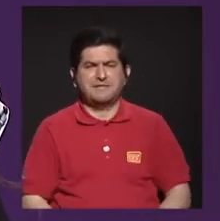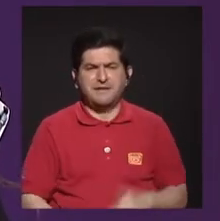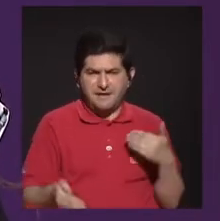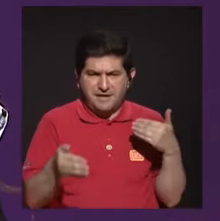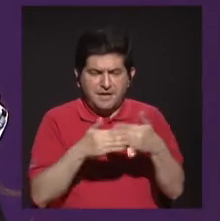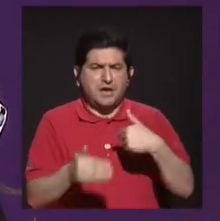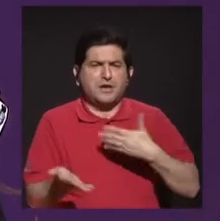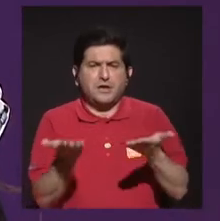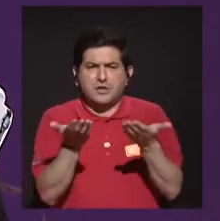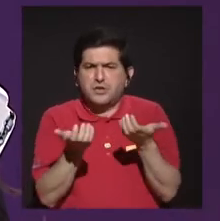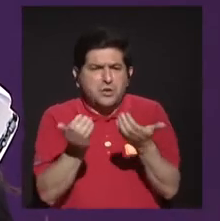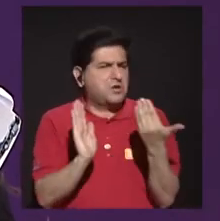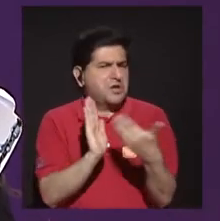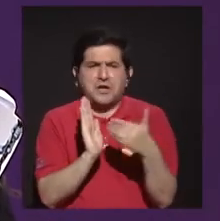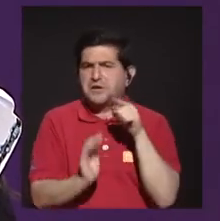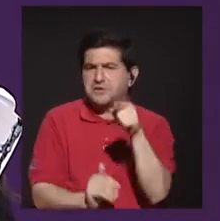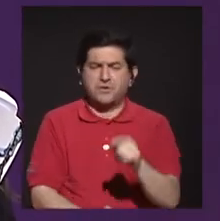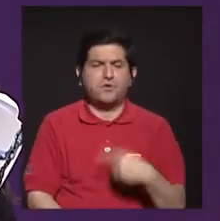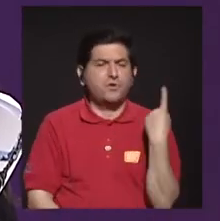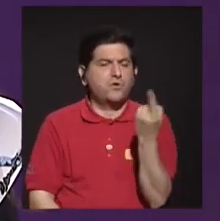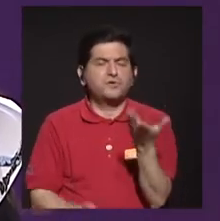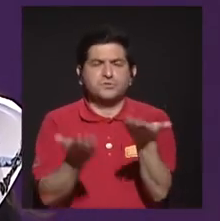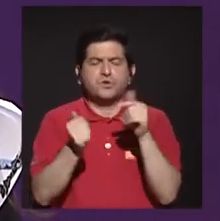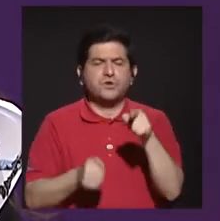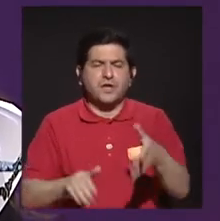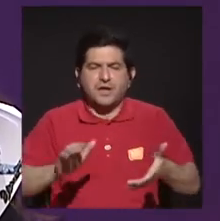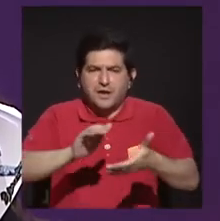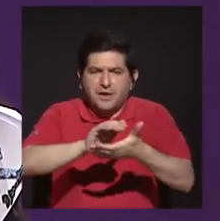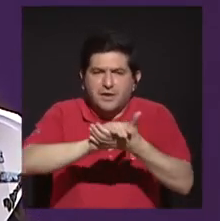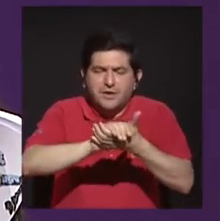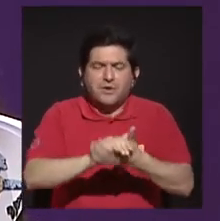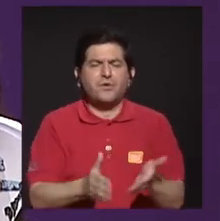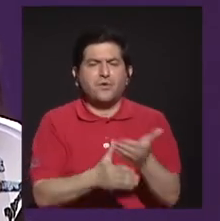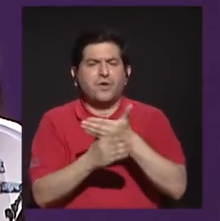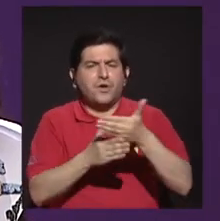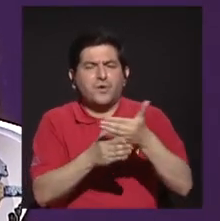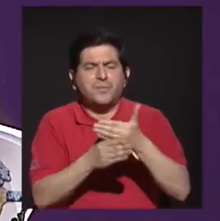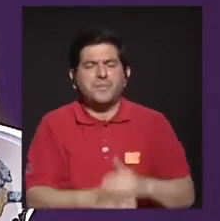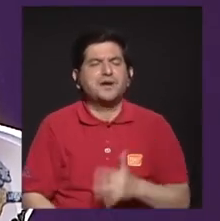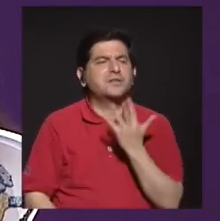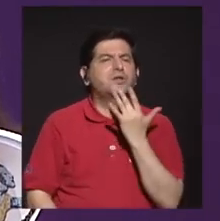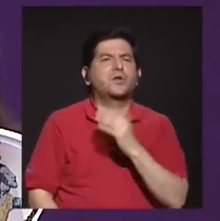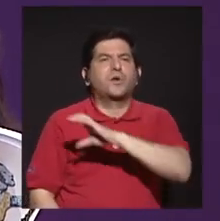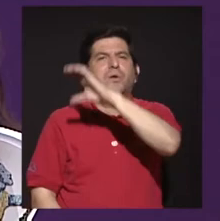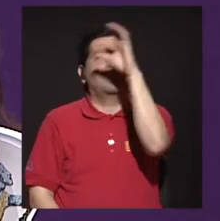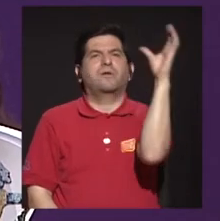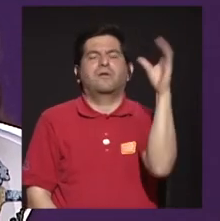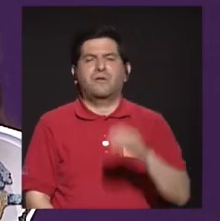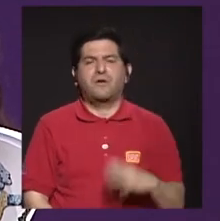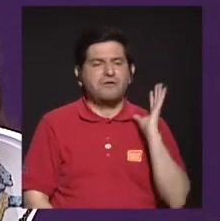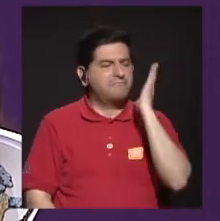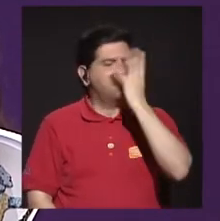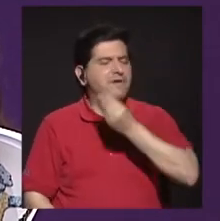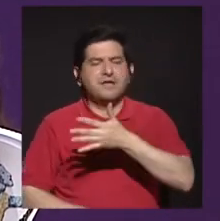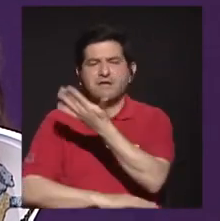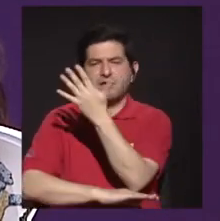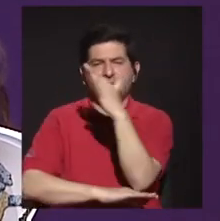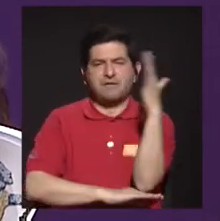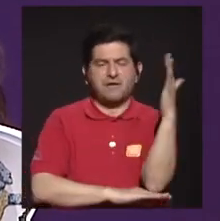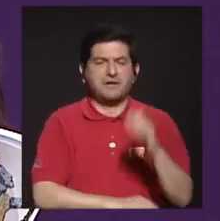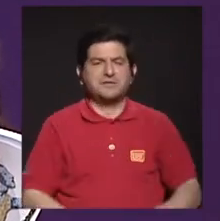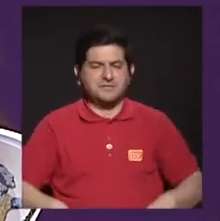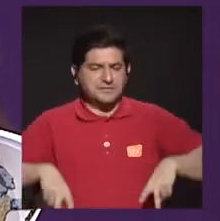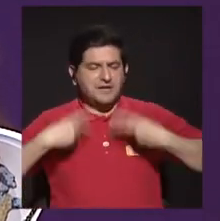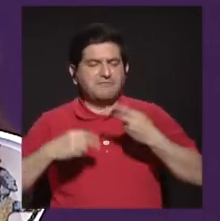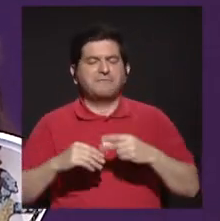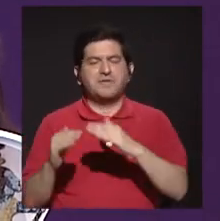Acércate, no quiero hacerte daño, solo quiero tomar tu mano y compartir contigo los colores del cielo, la belleza de los árboles, la vida linda